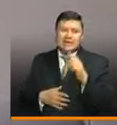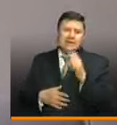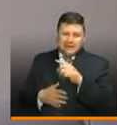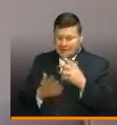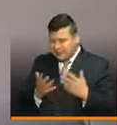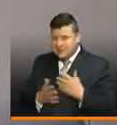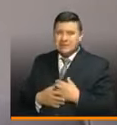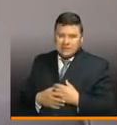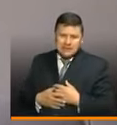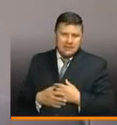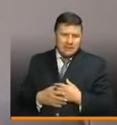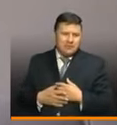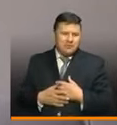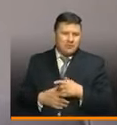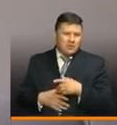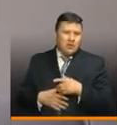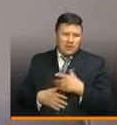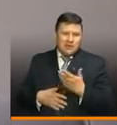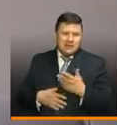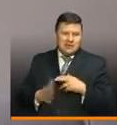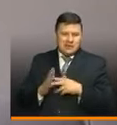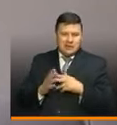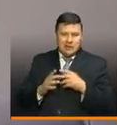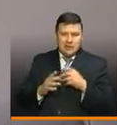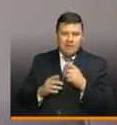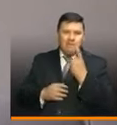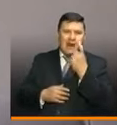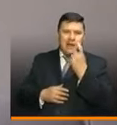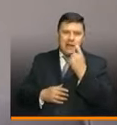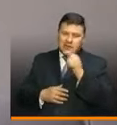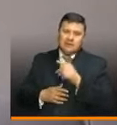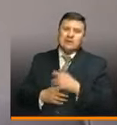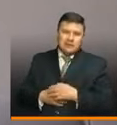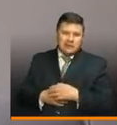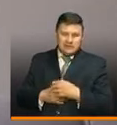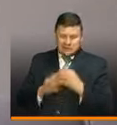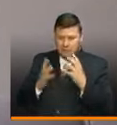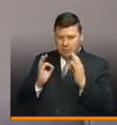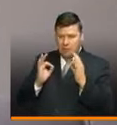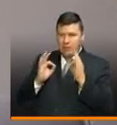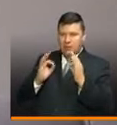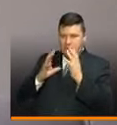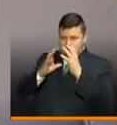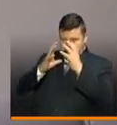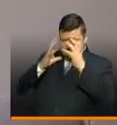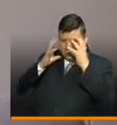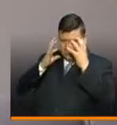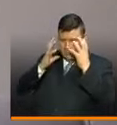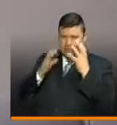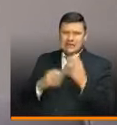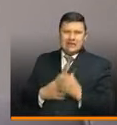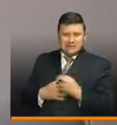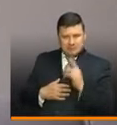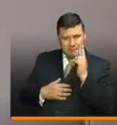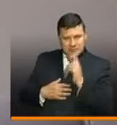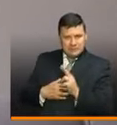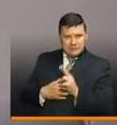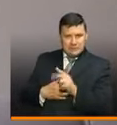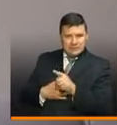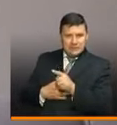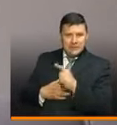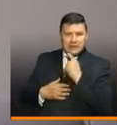de que pues también limita mucho lo que es la visibilidad, la comodidad, como bien decía, justo estoy viendo que Brigitte se